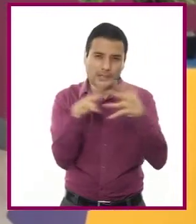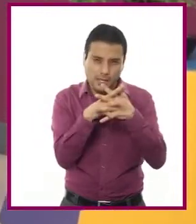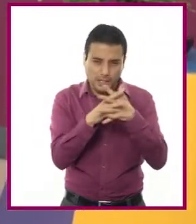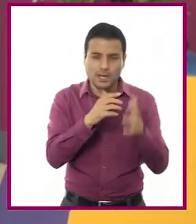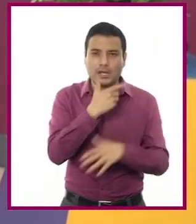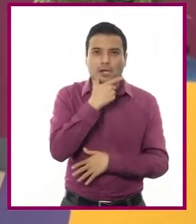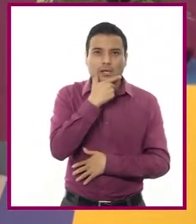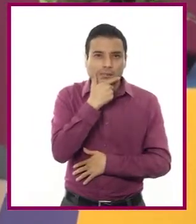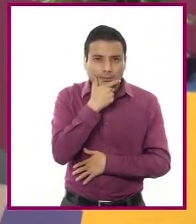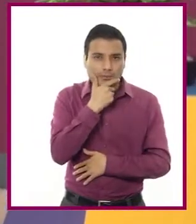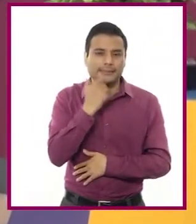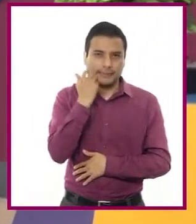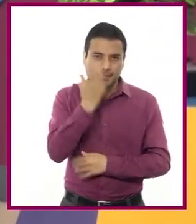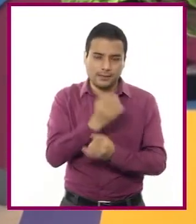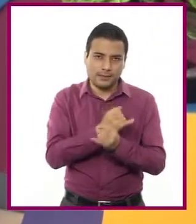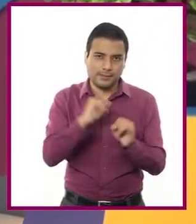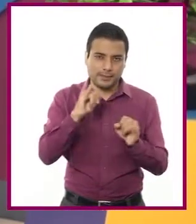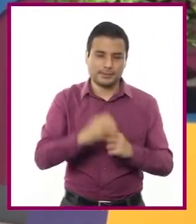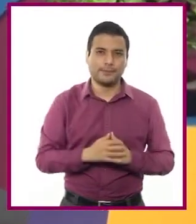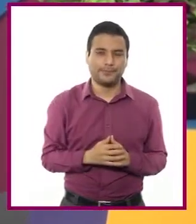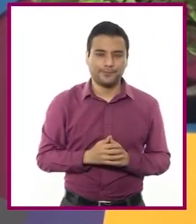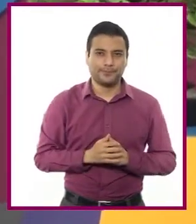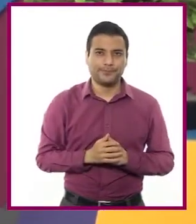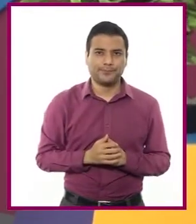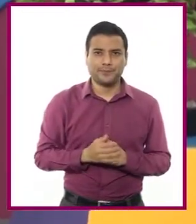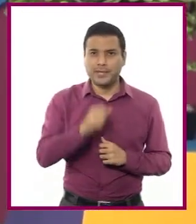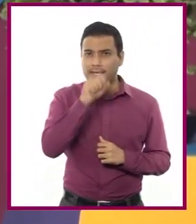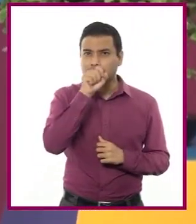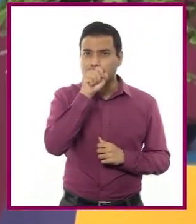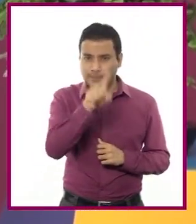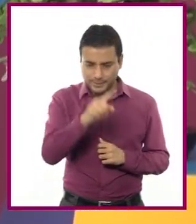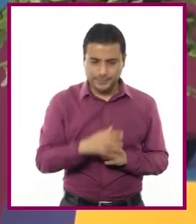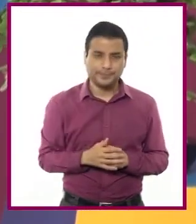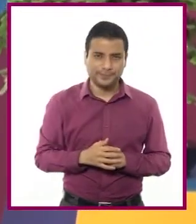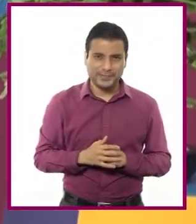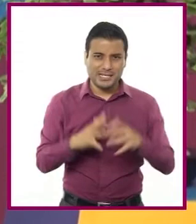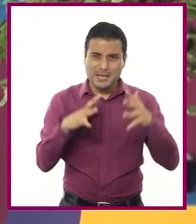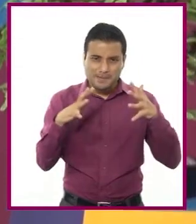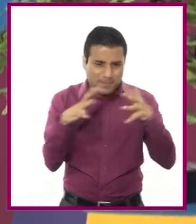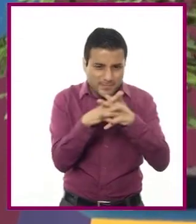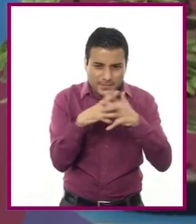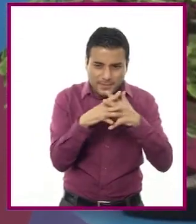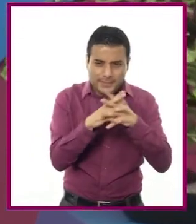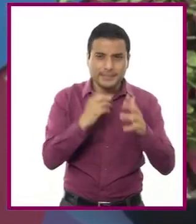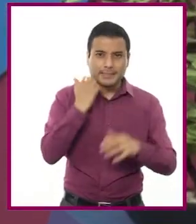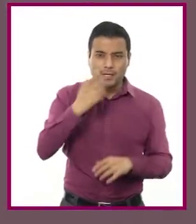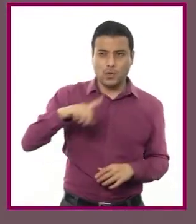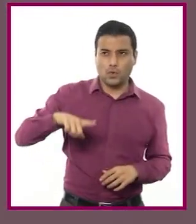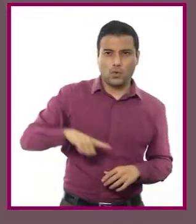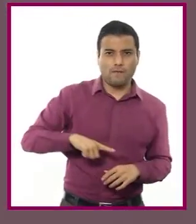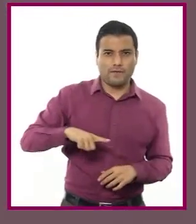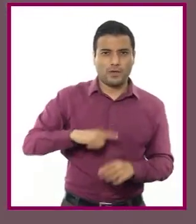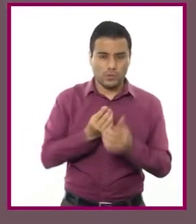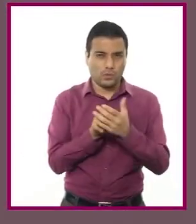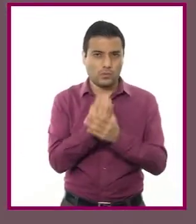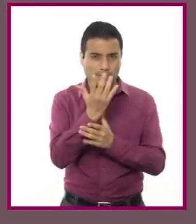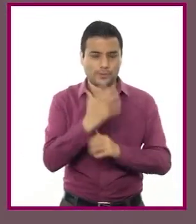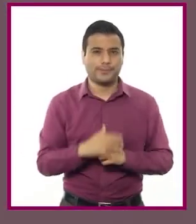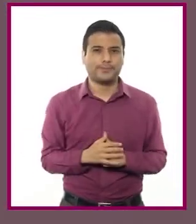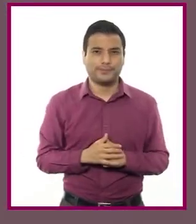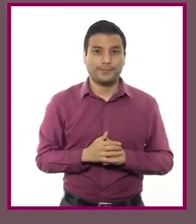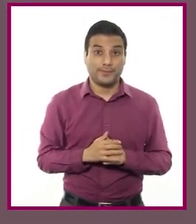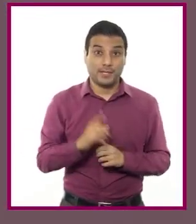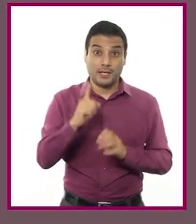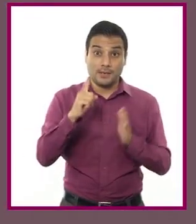para adquirir su independencia, así como conflictos civiles para instaurar una forma de gobierno u otra. A principios de la década